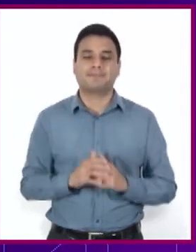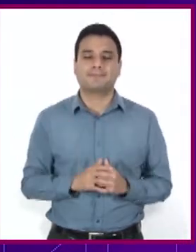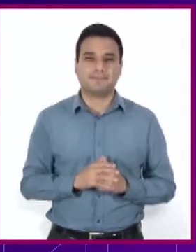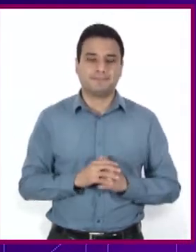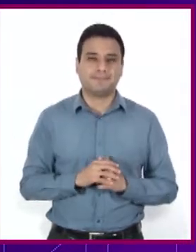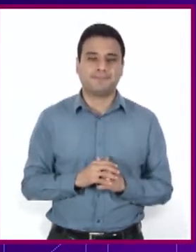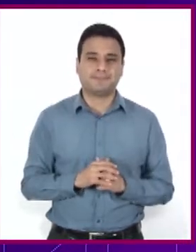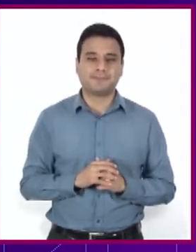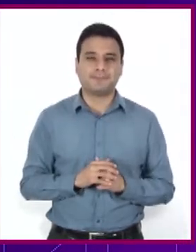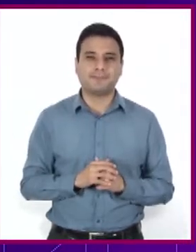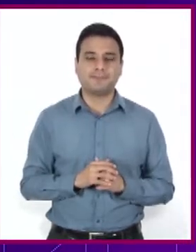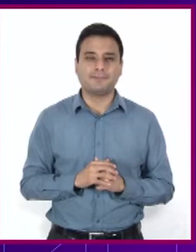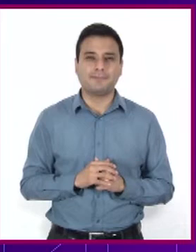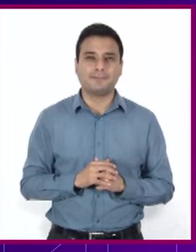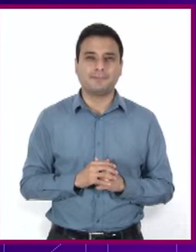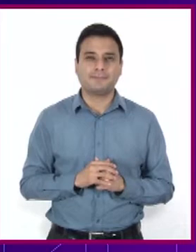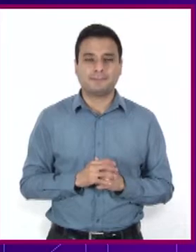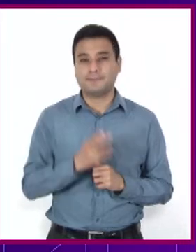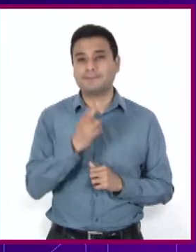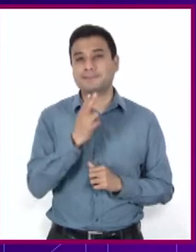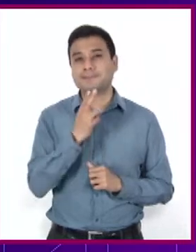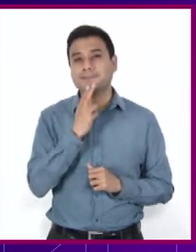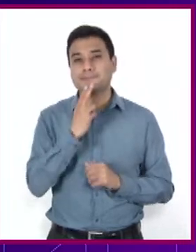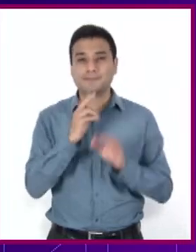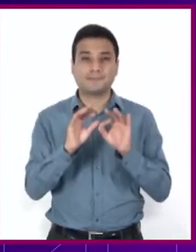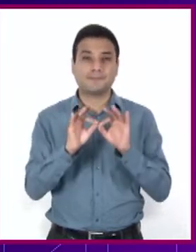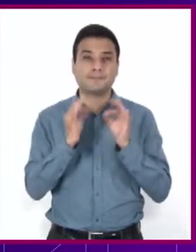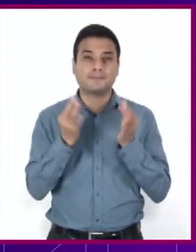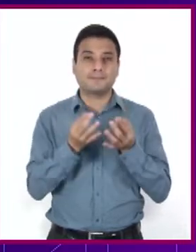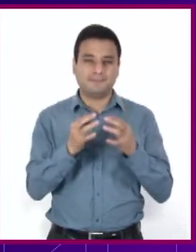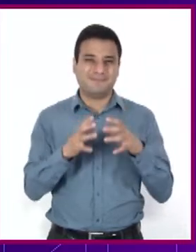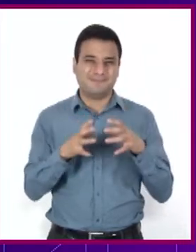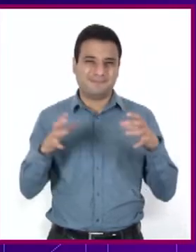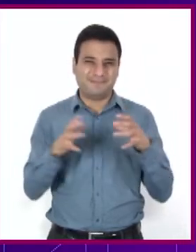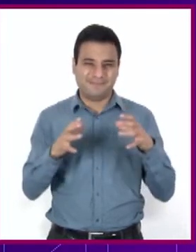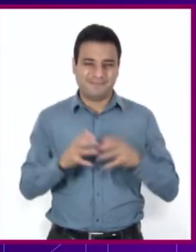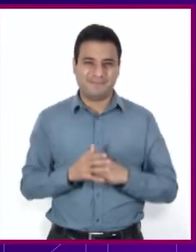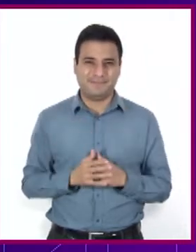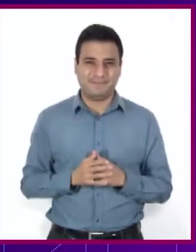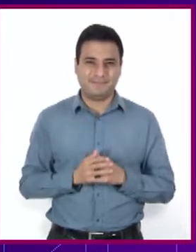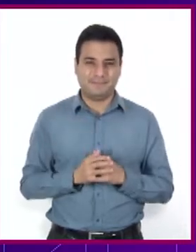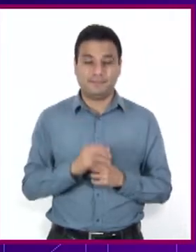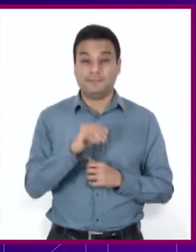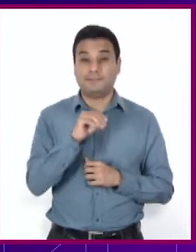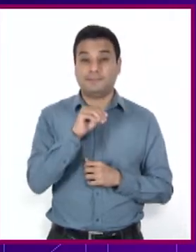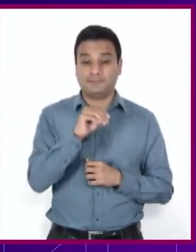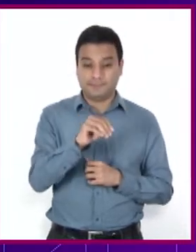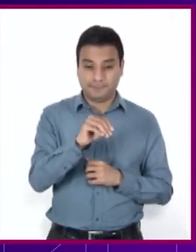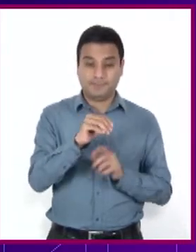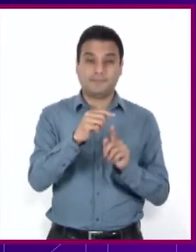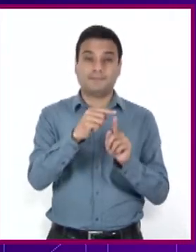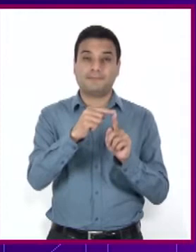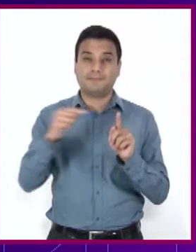32.4 gramos de aluminio, podemos utilizar la fórmula del volumen, que es igual a la masa entre la